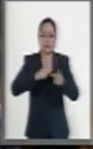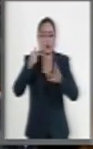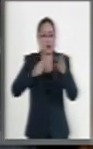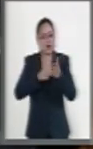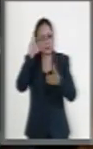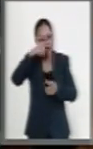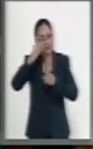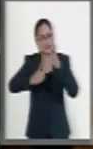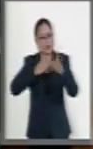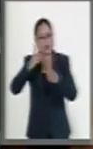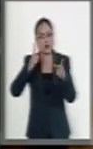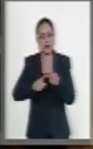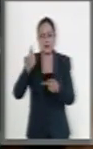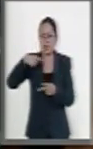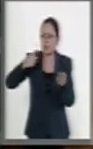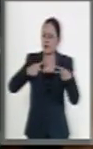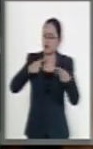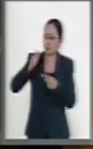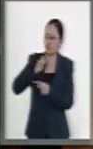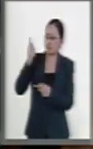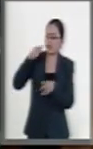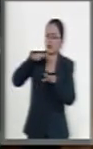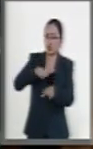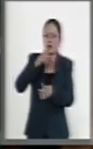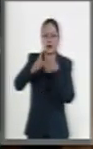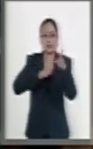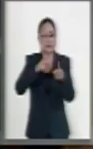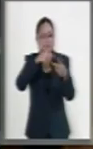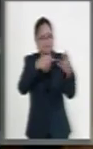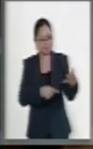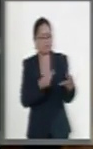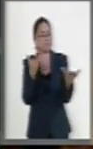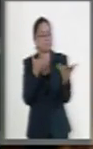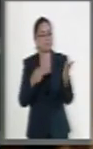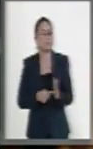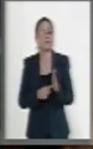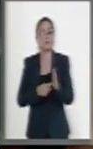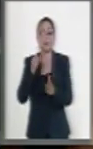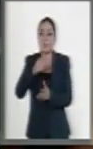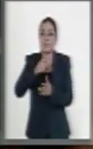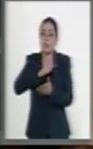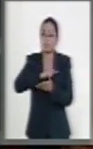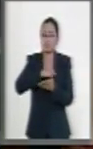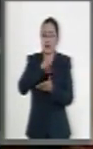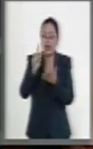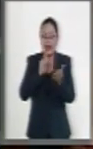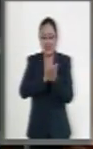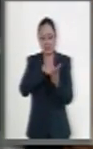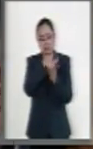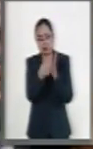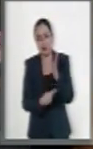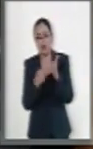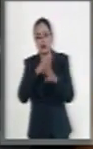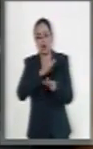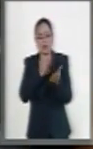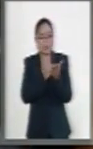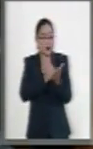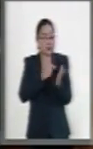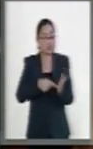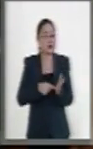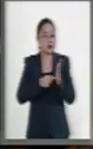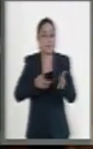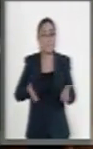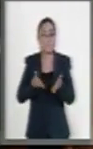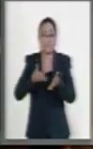y programas para atletas mexicanos de alto rendimiento. De igual modo, la miscelánea fiscal plantea otorgar un